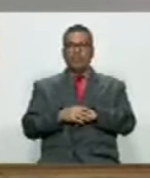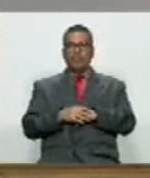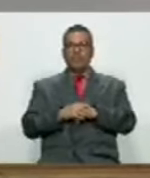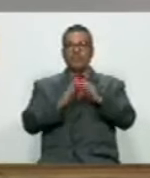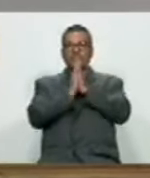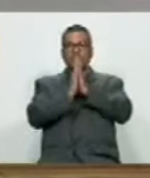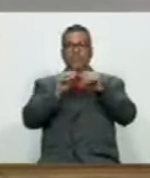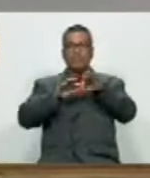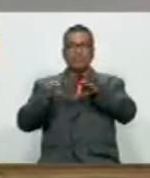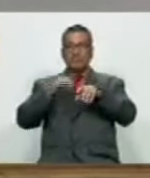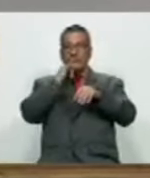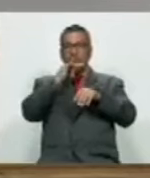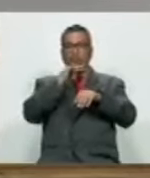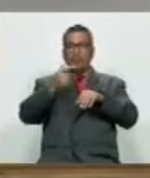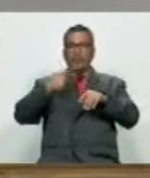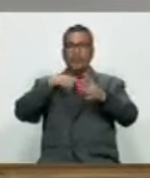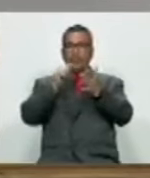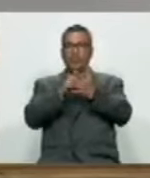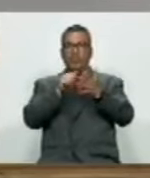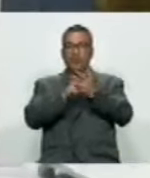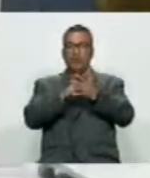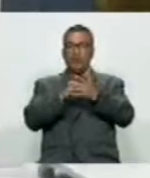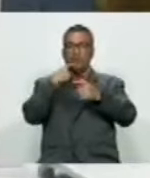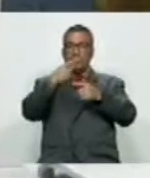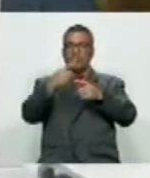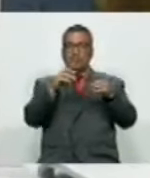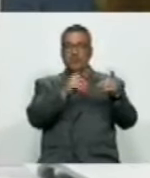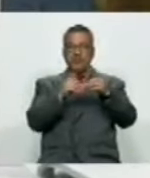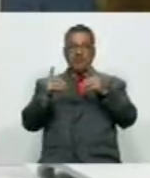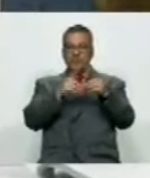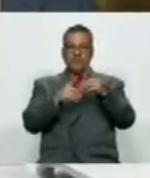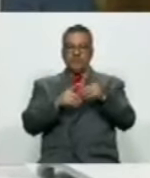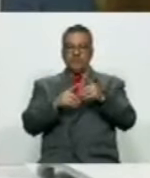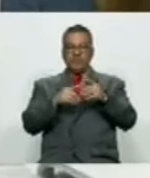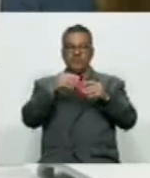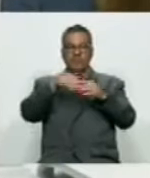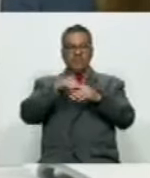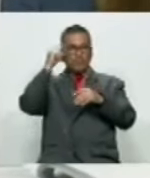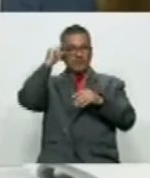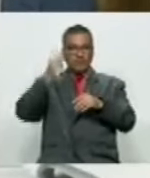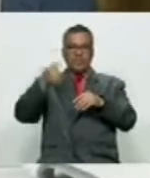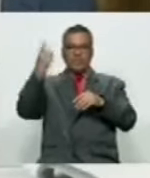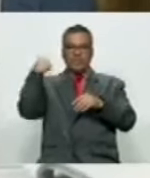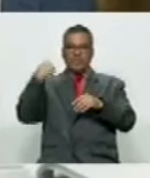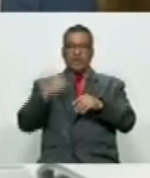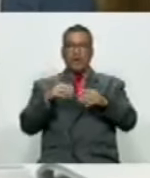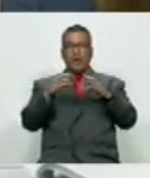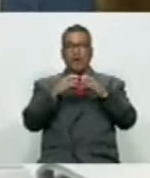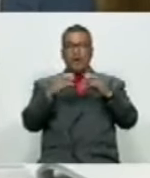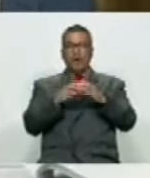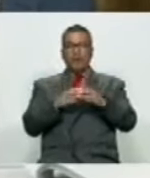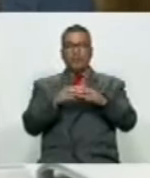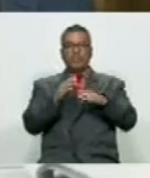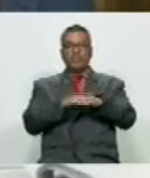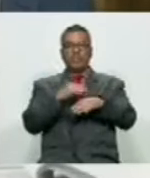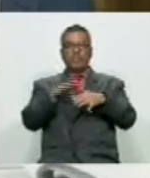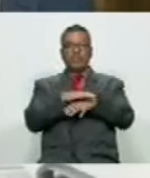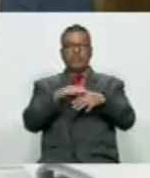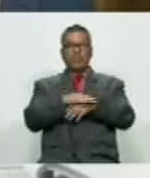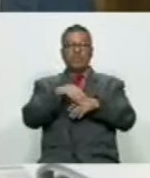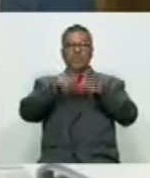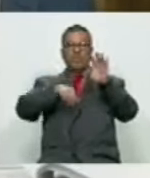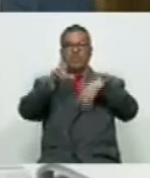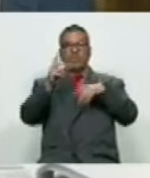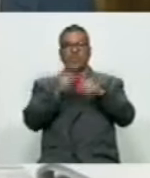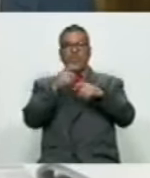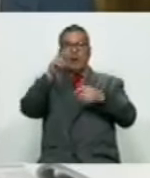Por favor, secretaria, sírvase informar en qué punto quedó la discusión en la sesión del día de ayer. En la sesión ordinaria del día martes